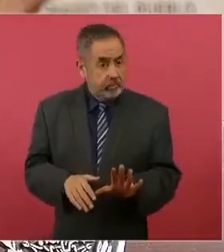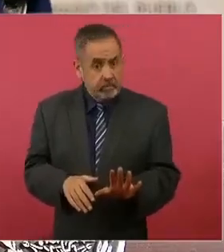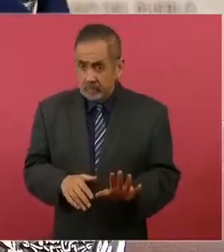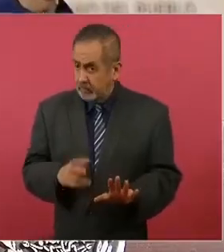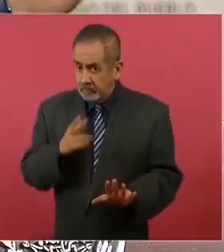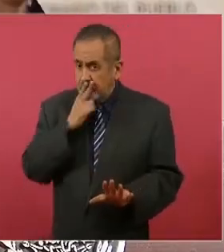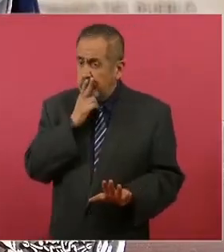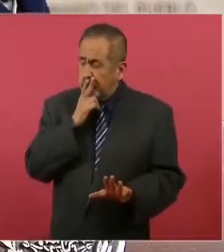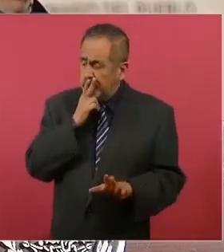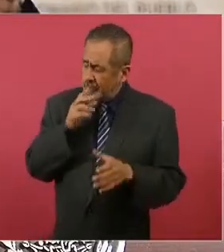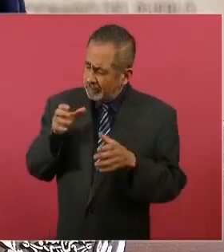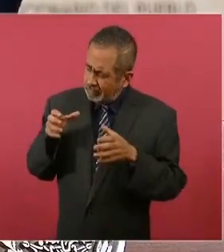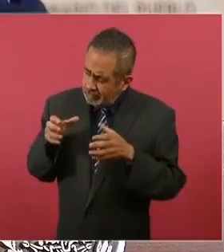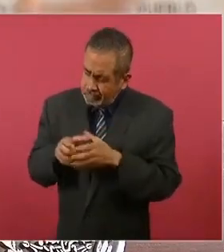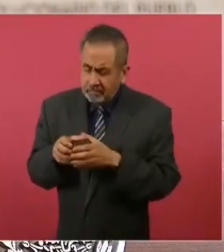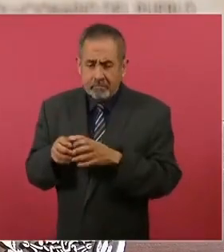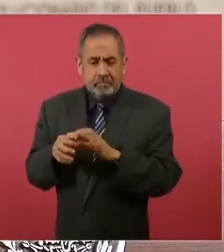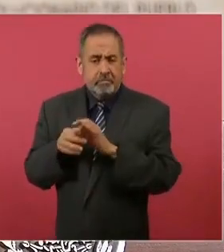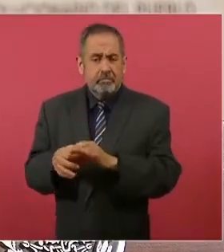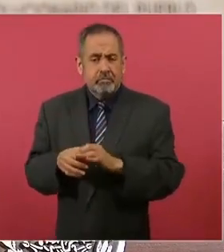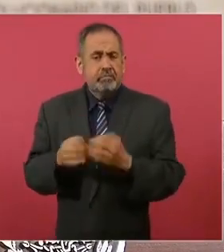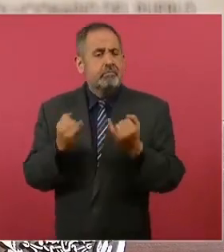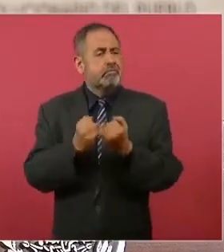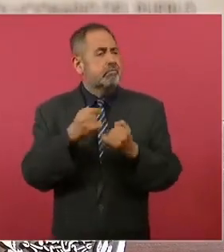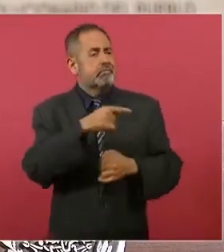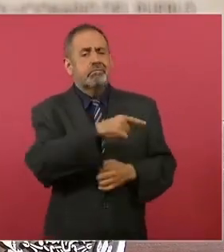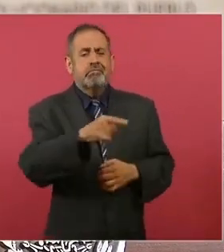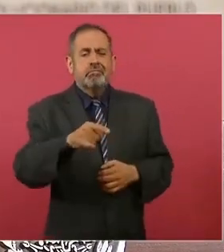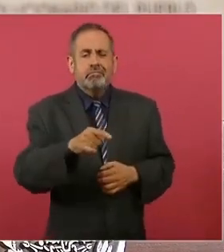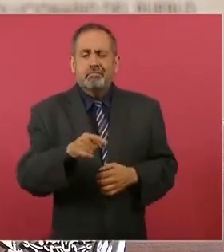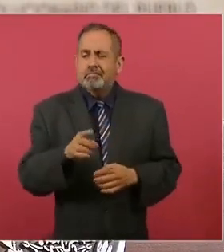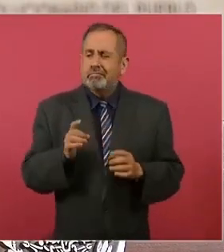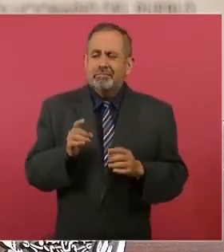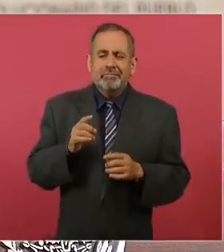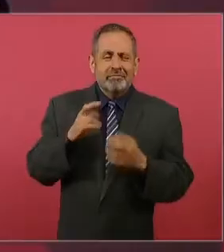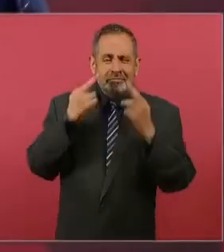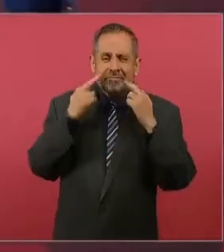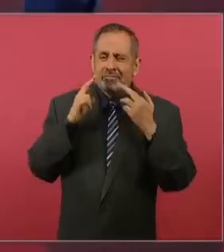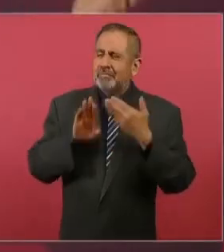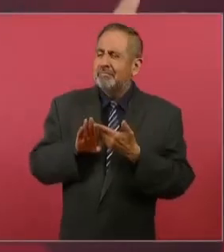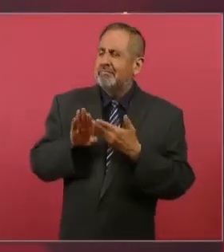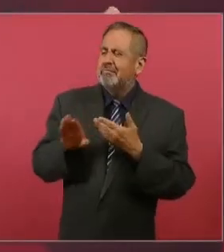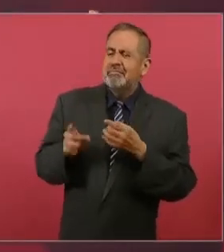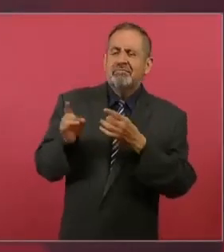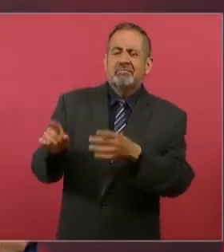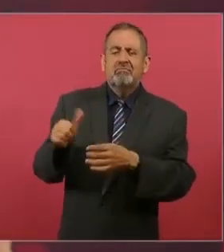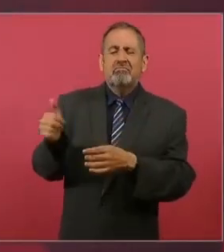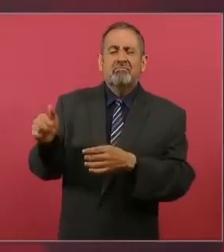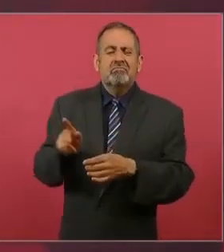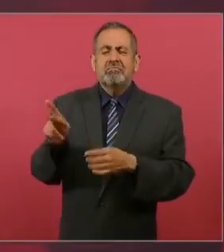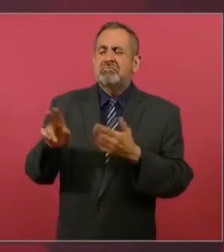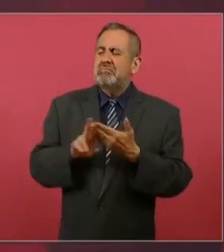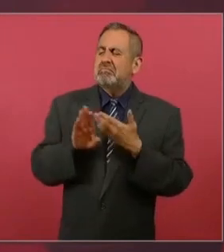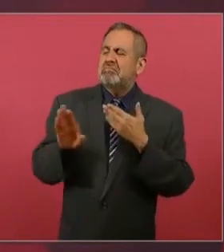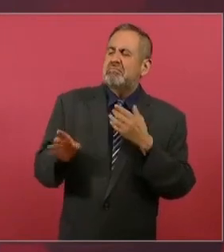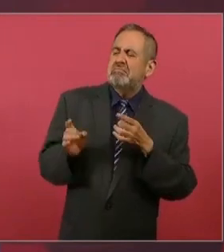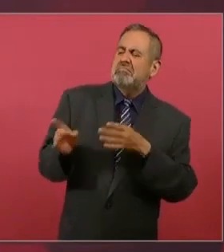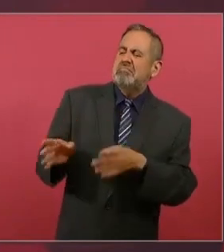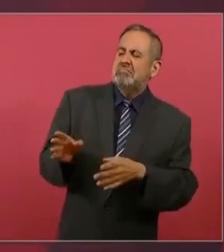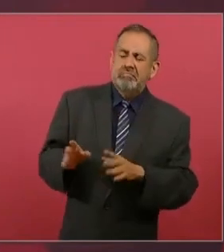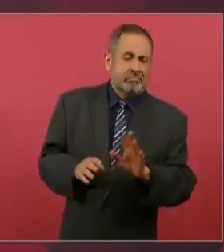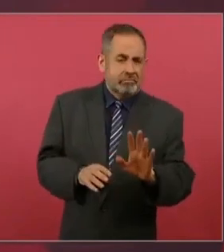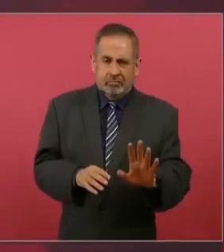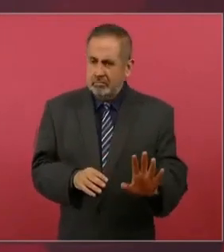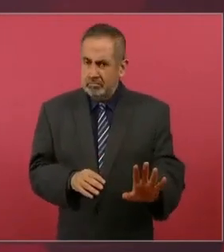Es como los racistas, no se dan cuenta de que lo que están haciendo